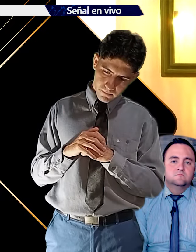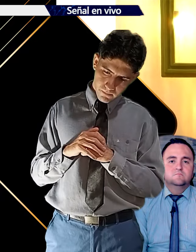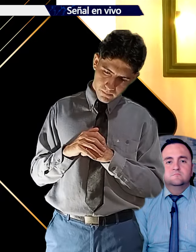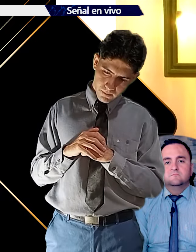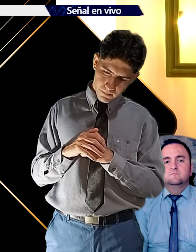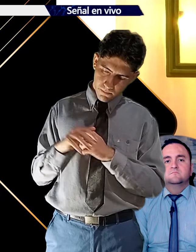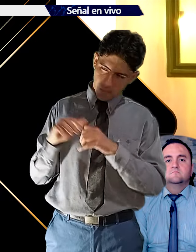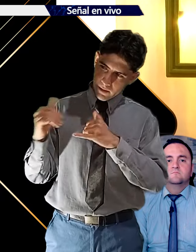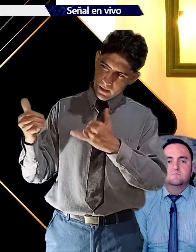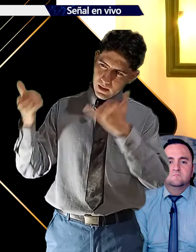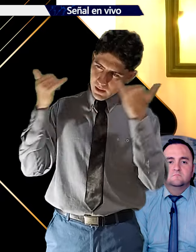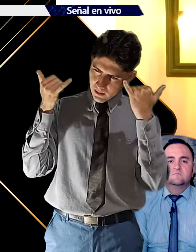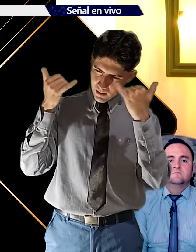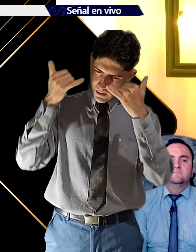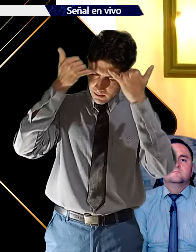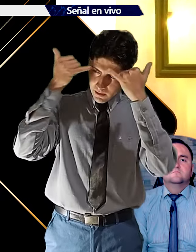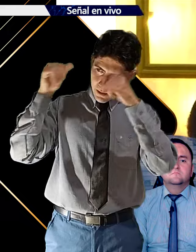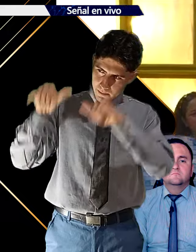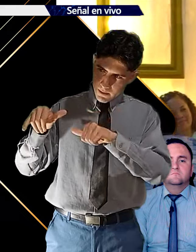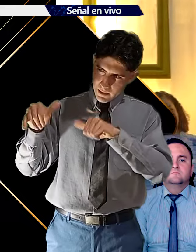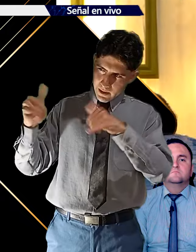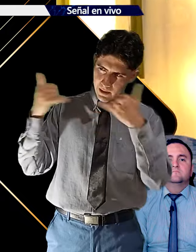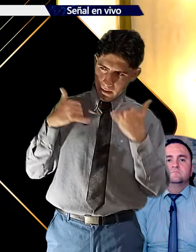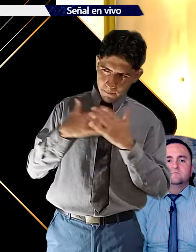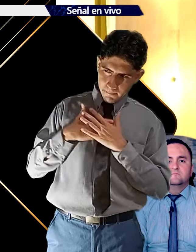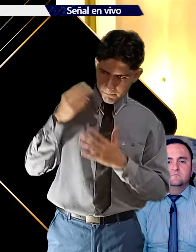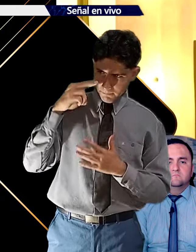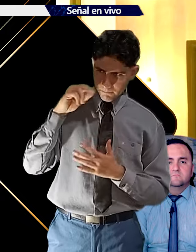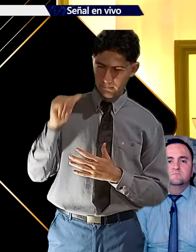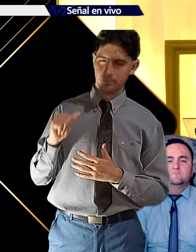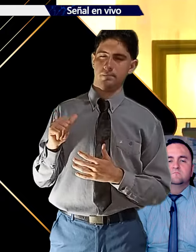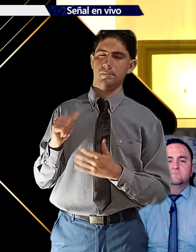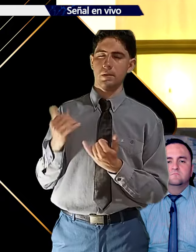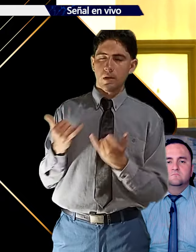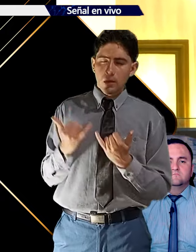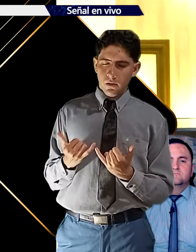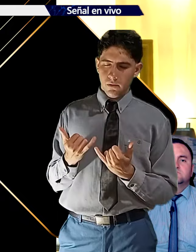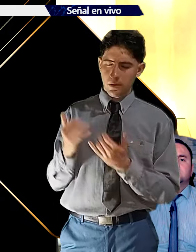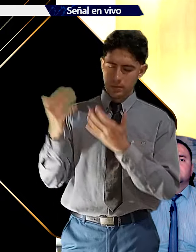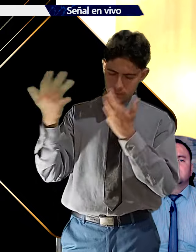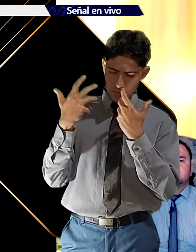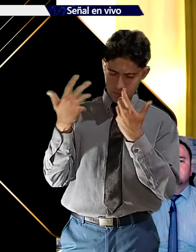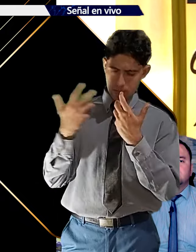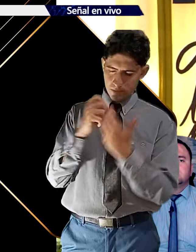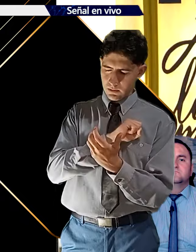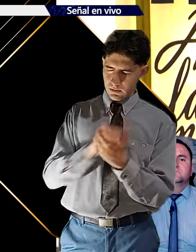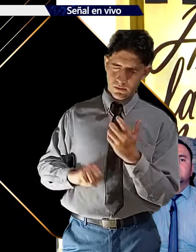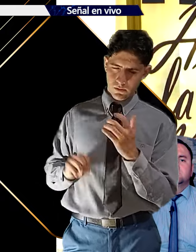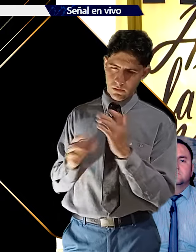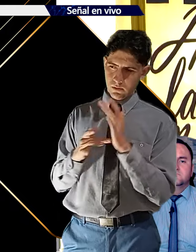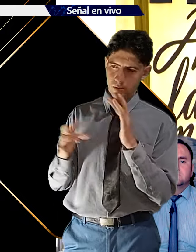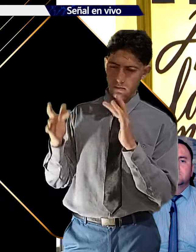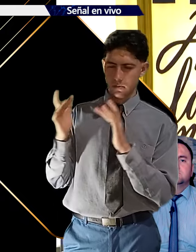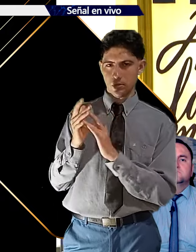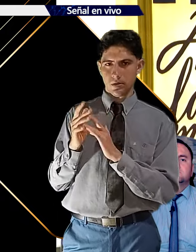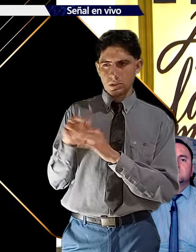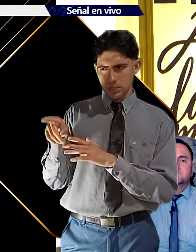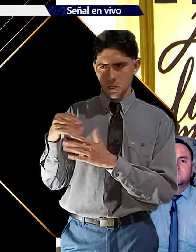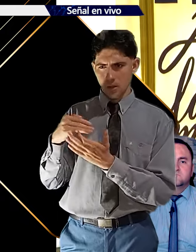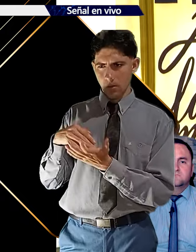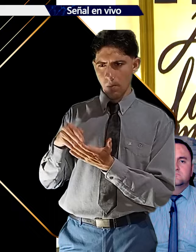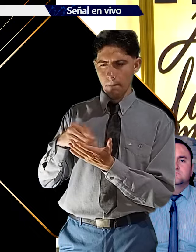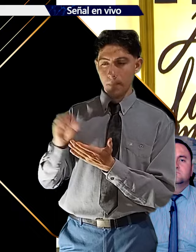ocultarle algo a Abraham sabiendo que manda a su casa que viva delante de ti? Yo quiero que en este momento tú me muestres si esa chocolatina